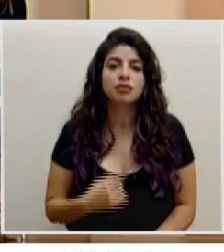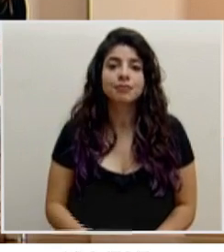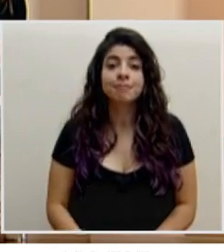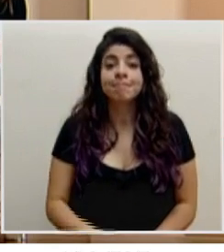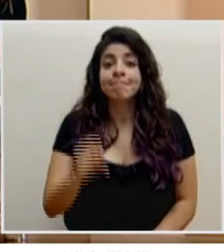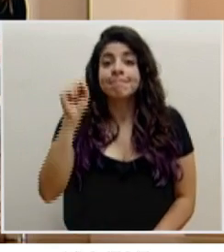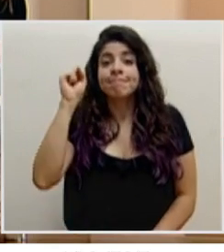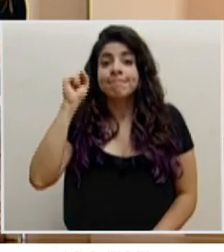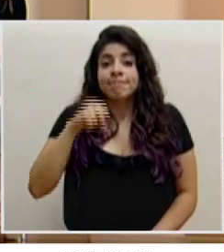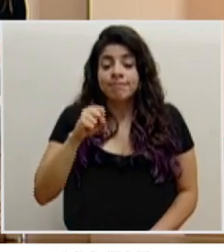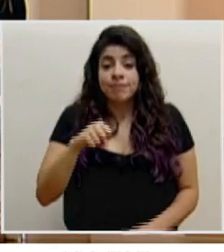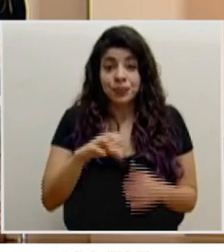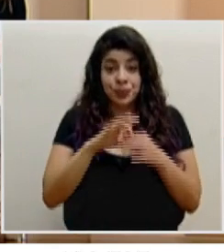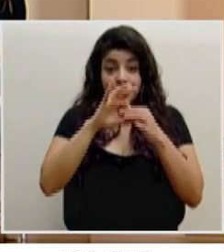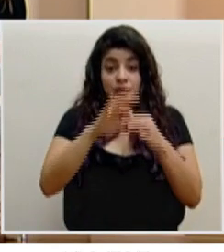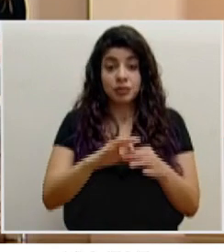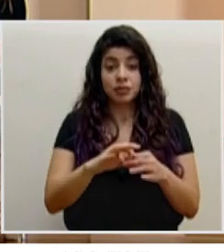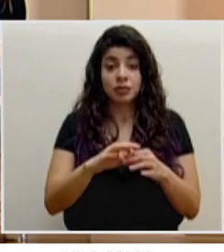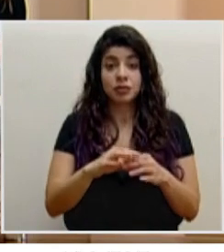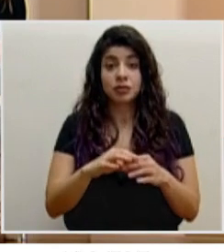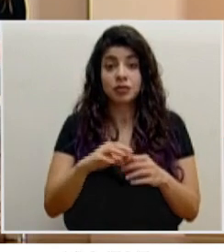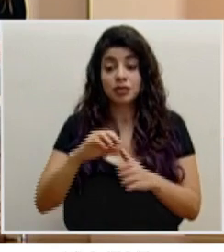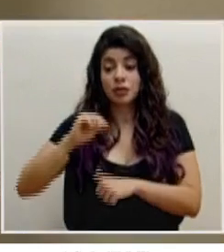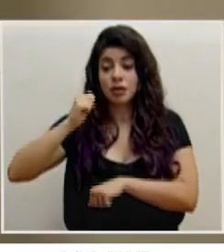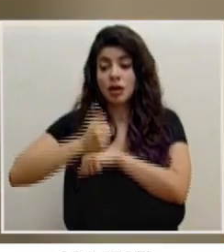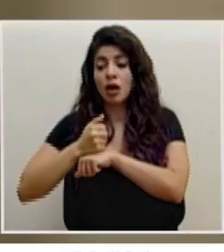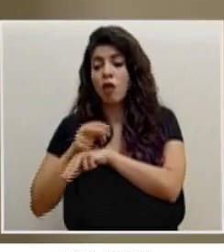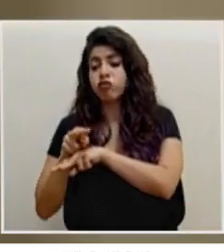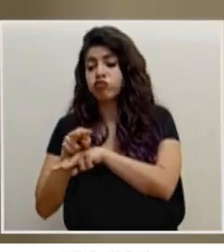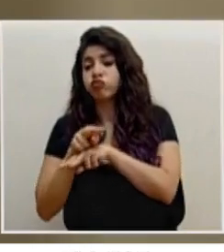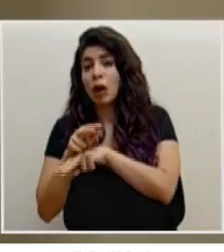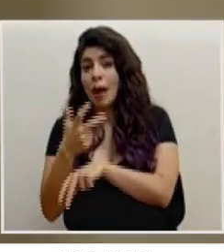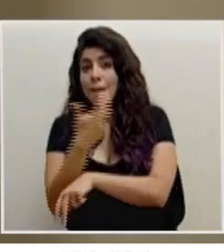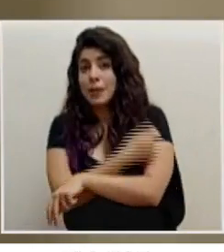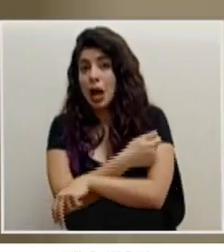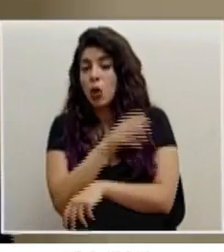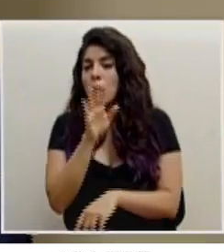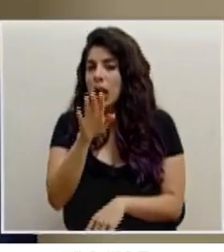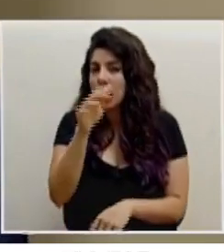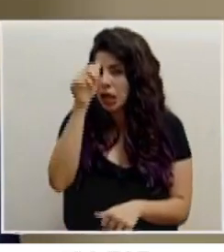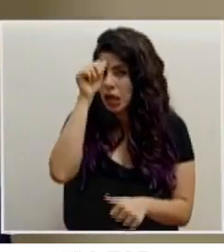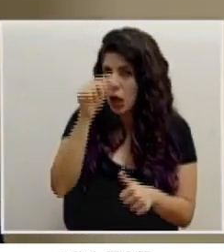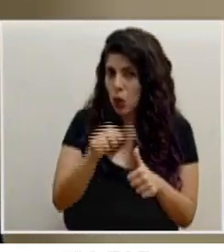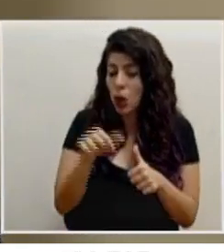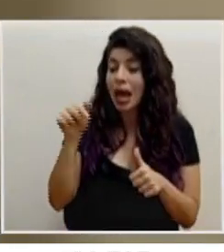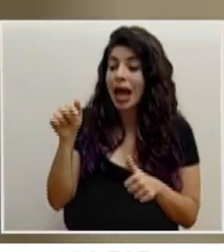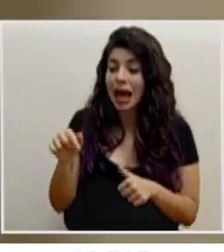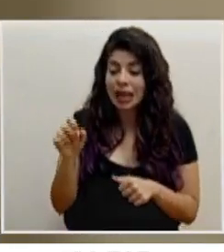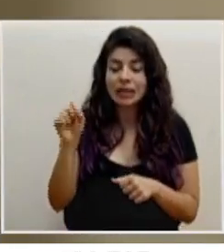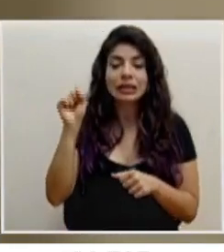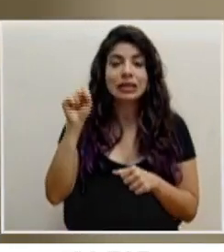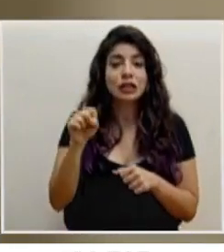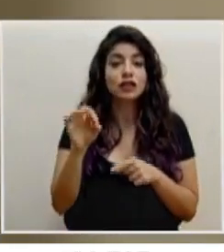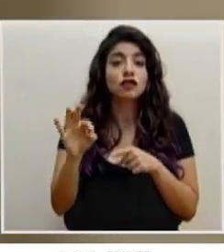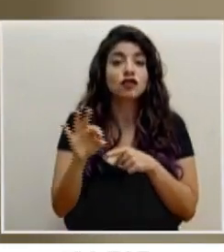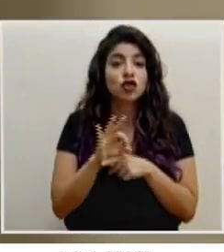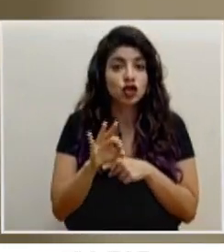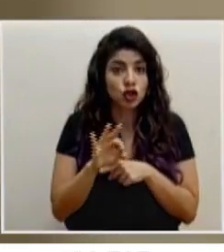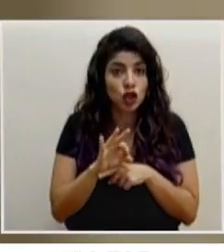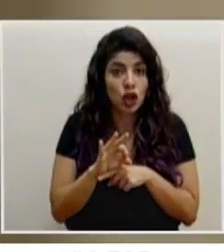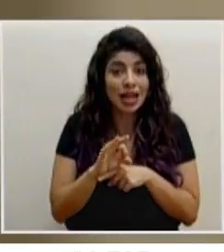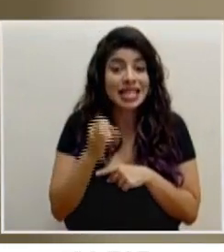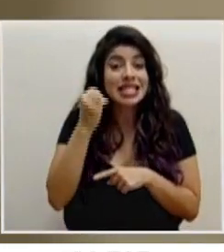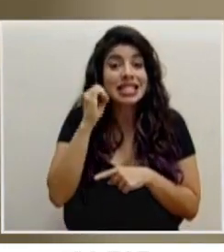Sí, con respecto a lo de abrir sitios centinela de vacunación, recordemos que esto pues al final funciona cuando tenemos